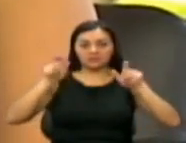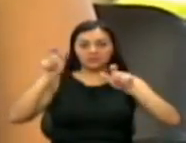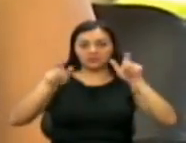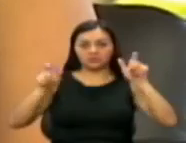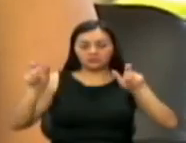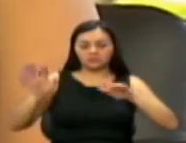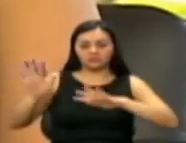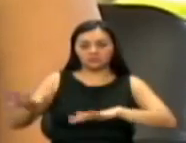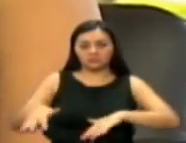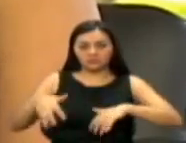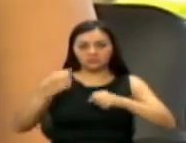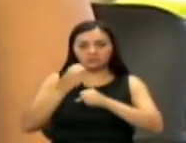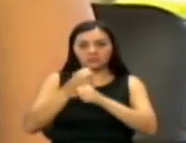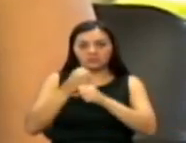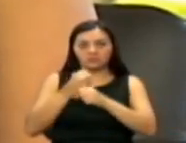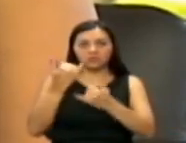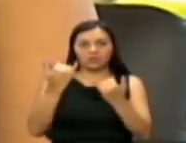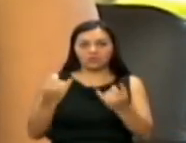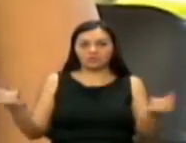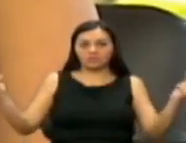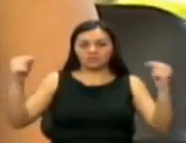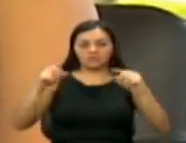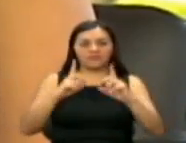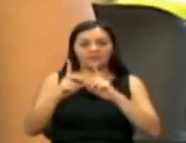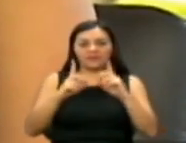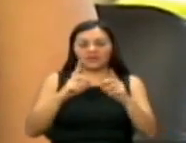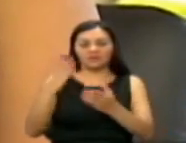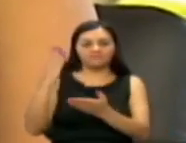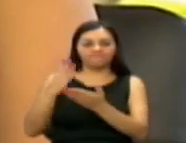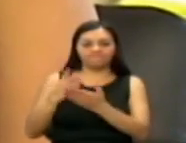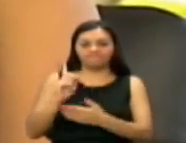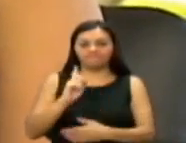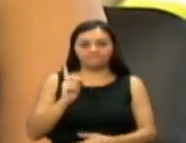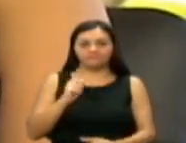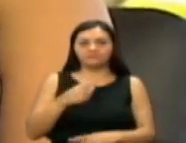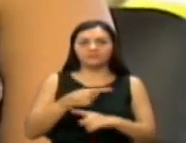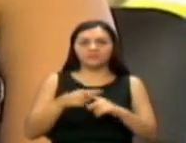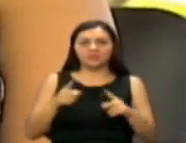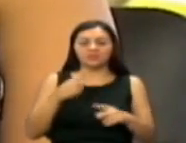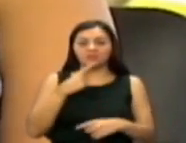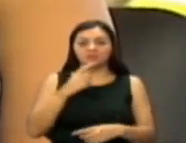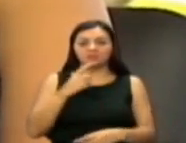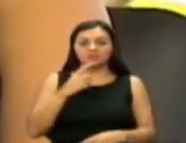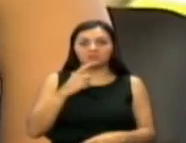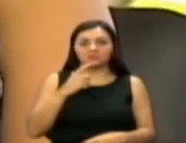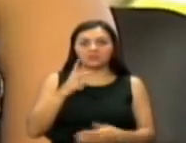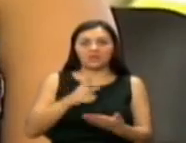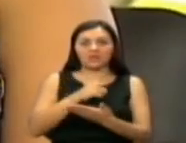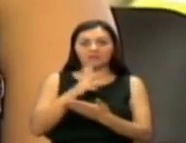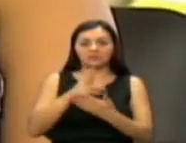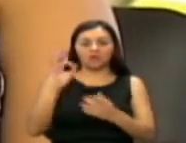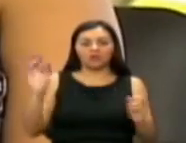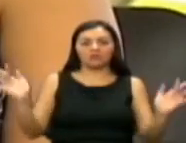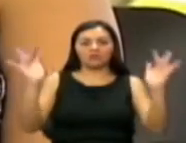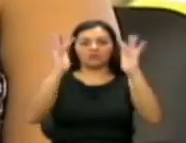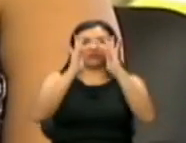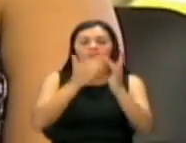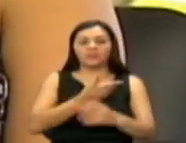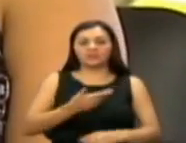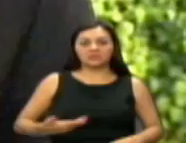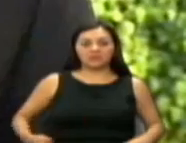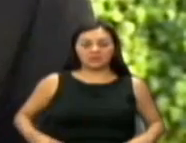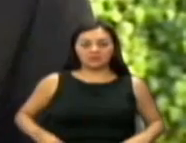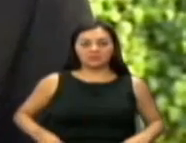agropecuario, etcétera. Ellos no van a venir hoy al diálogo con usted. Querían un diálogo con usted, pero dicen en Carchi o en el Palacio Presidencial. Bueno, normalmente